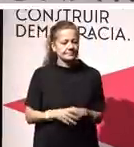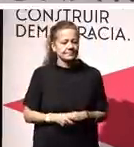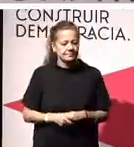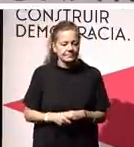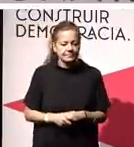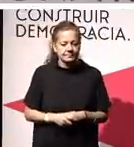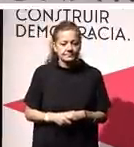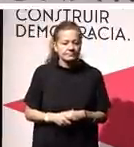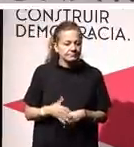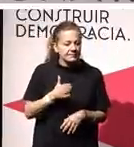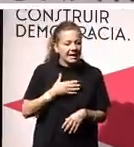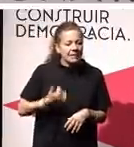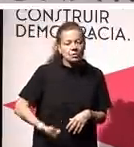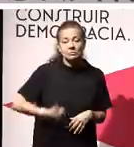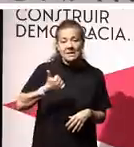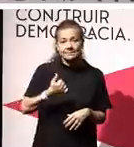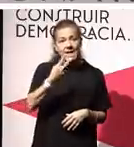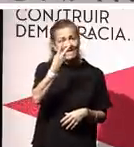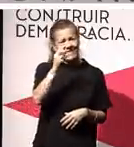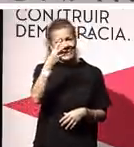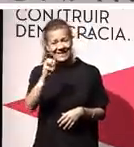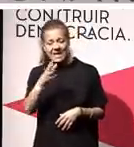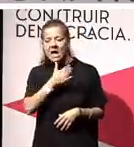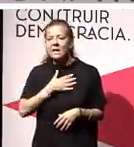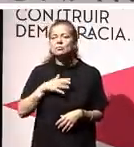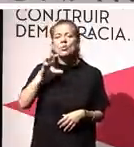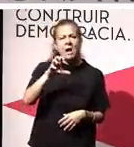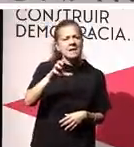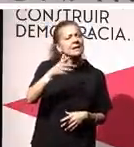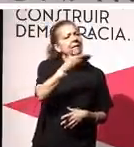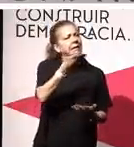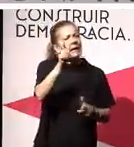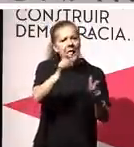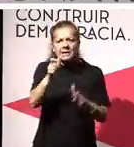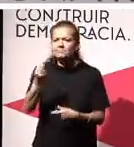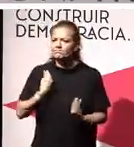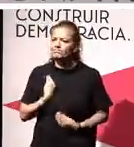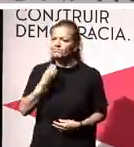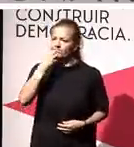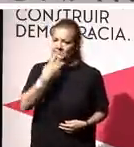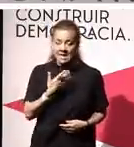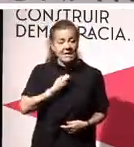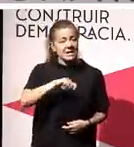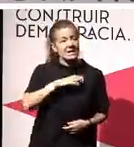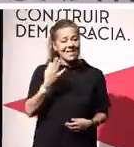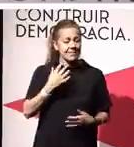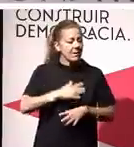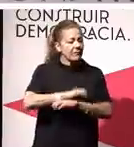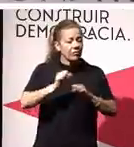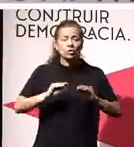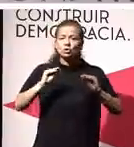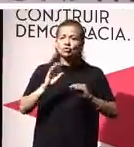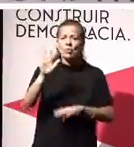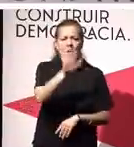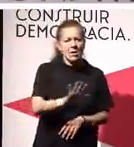Y vamos a por más. En 2030 queremos un país soberano, donde la gente viva bien. España tiene que fortalecer su Estado